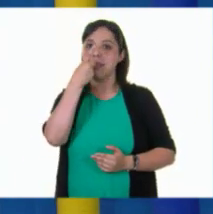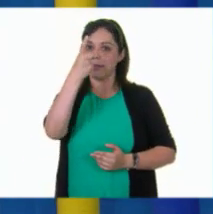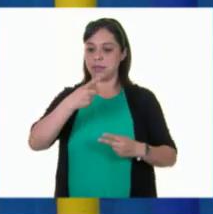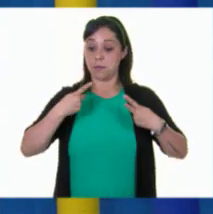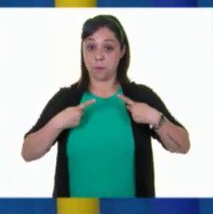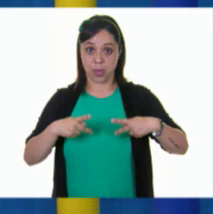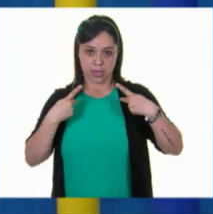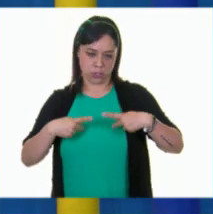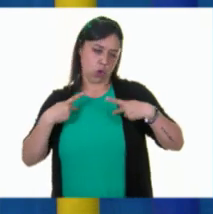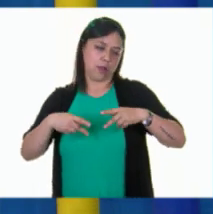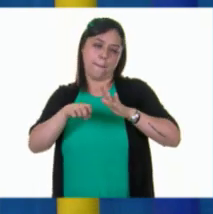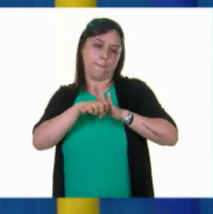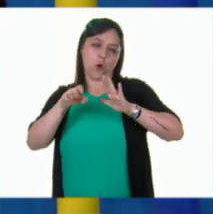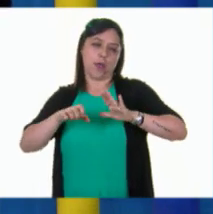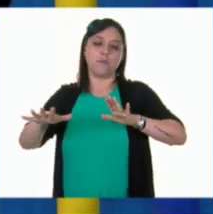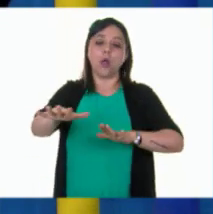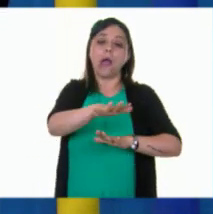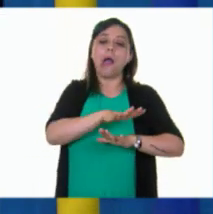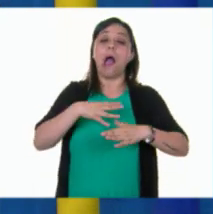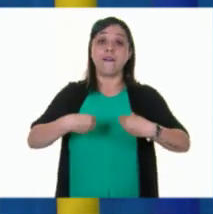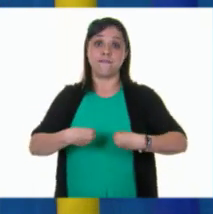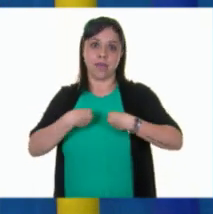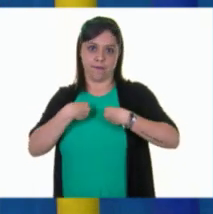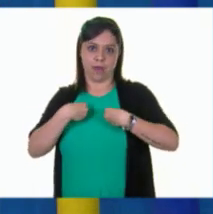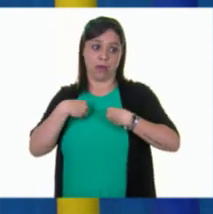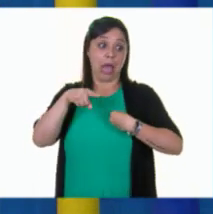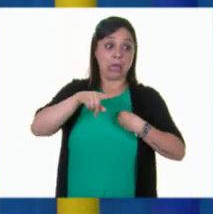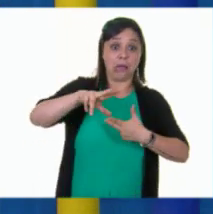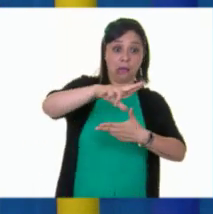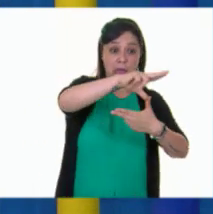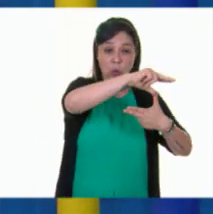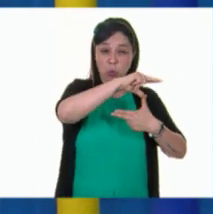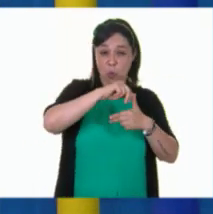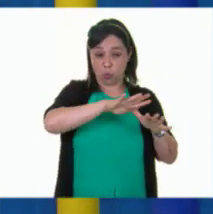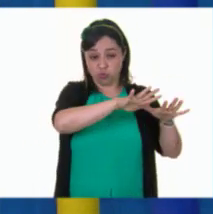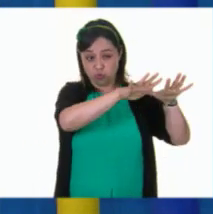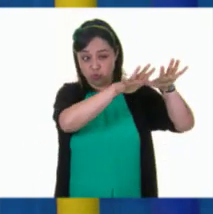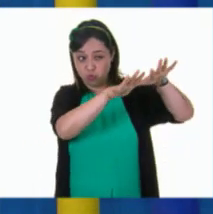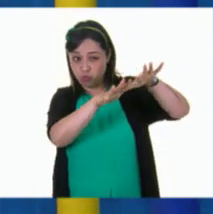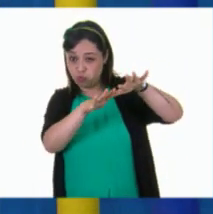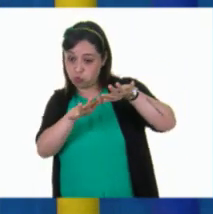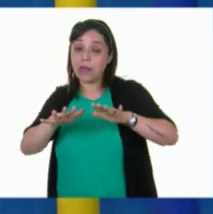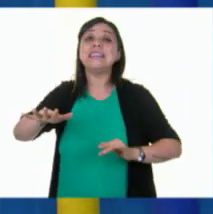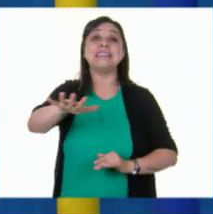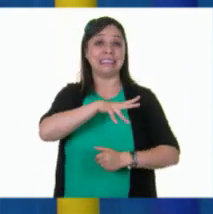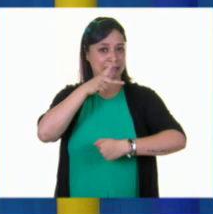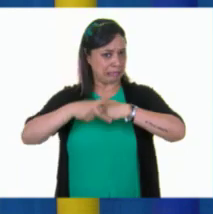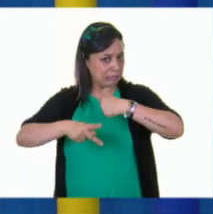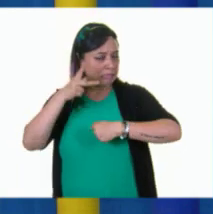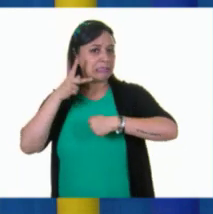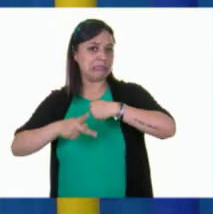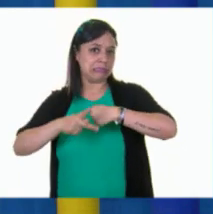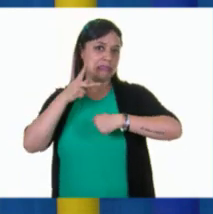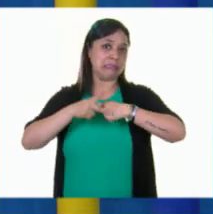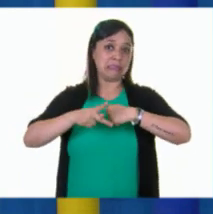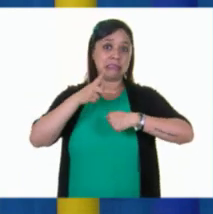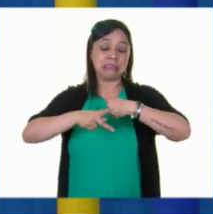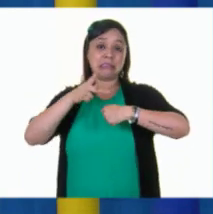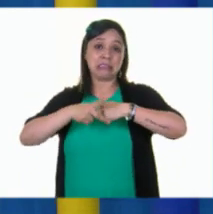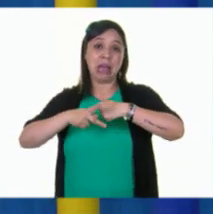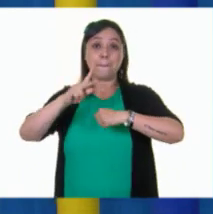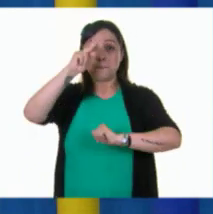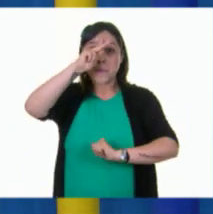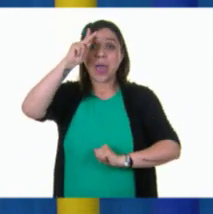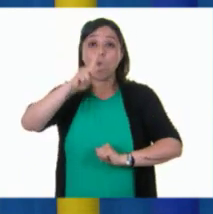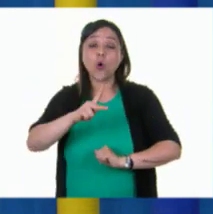vive por donde pasa un huracán, esa población es vulnerable. Y lo será aún más si sus viviendas son frágiles